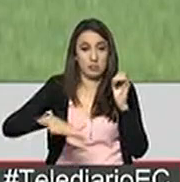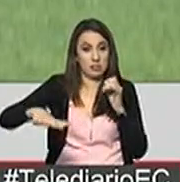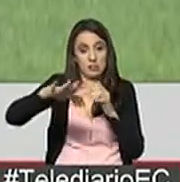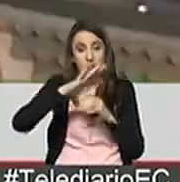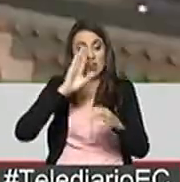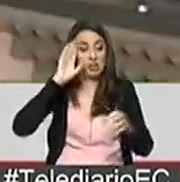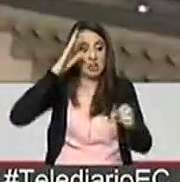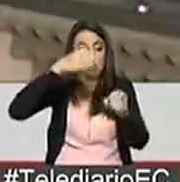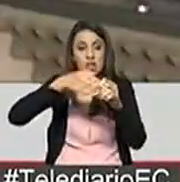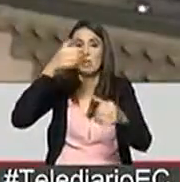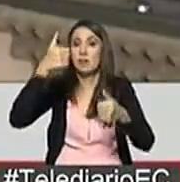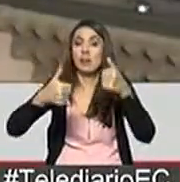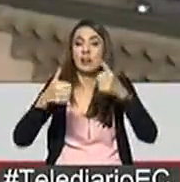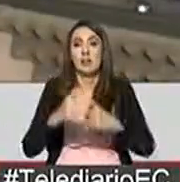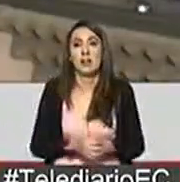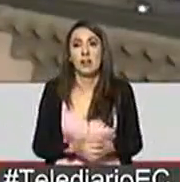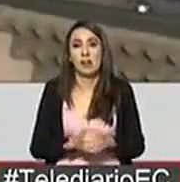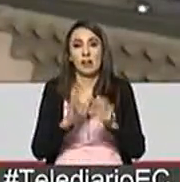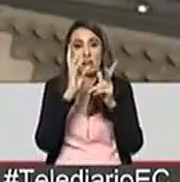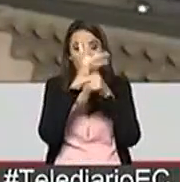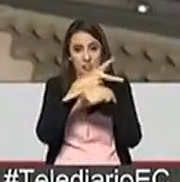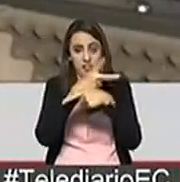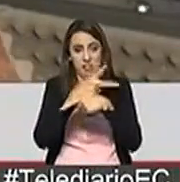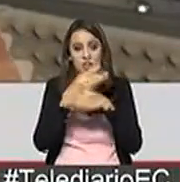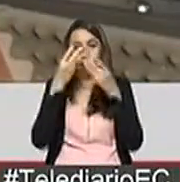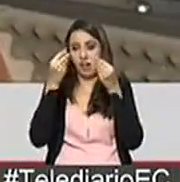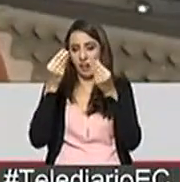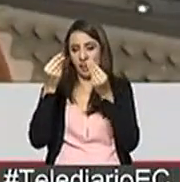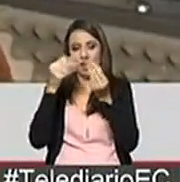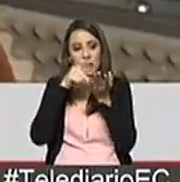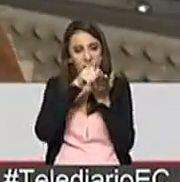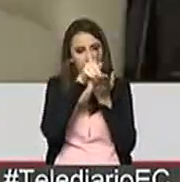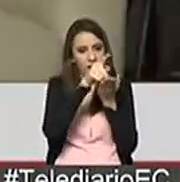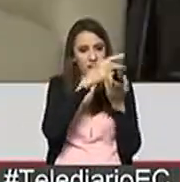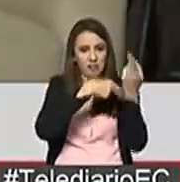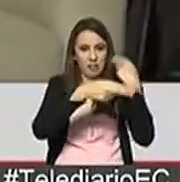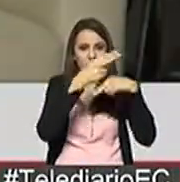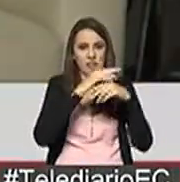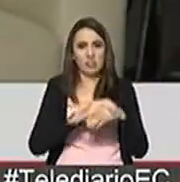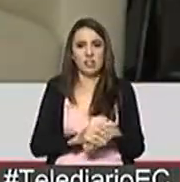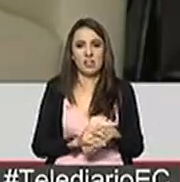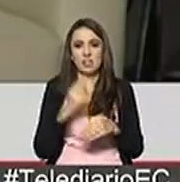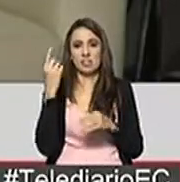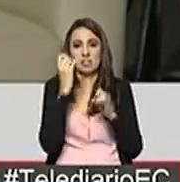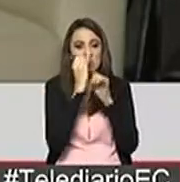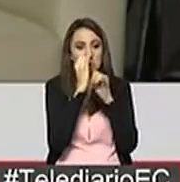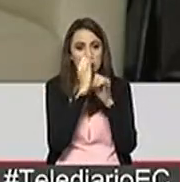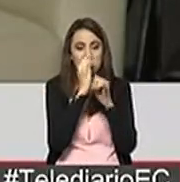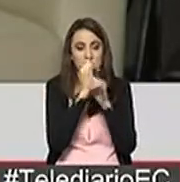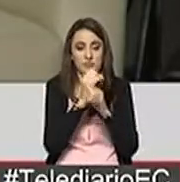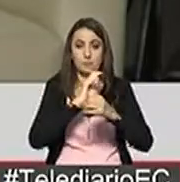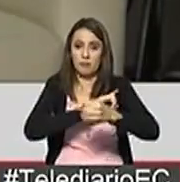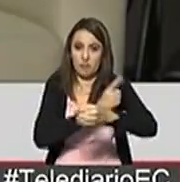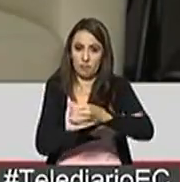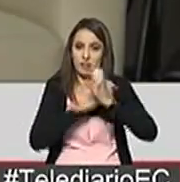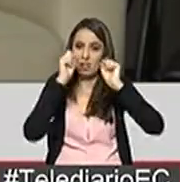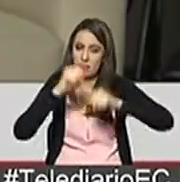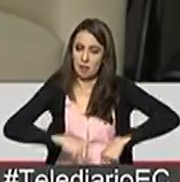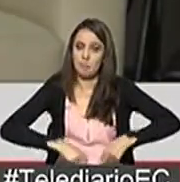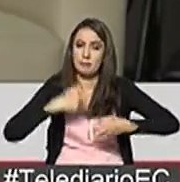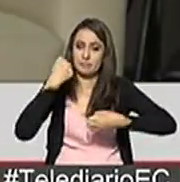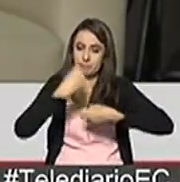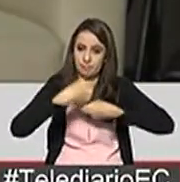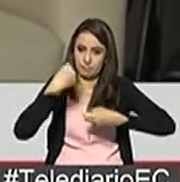siguiente fin. A producir, a darle un valor agregado y a comercializar. Nosotros como instituto trabajando fuertemente con acciones en